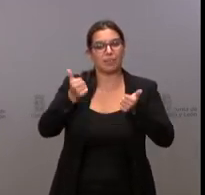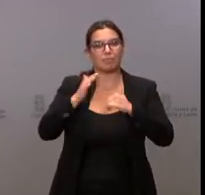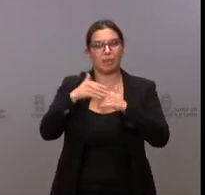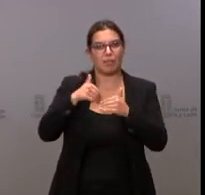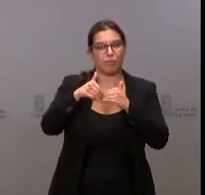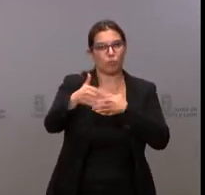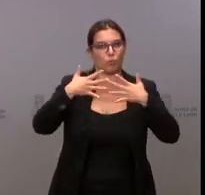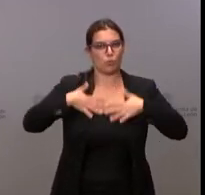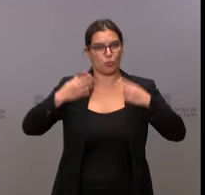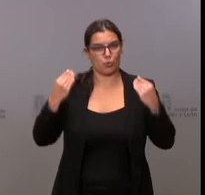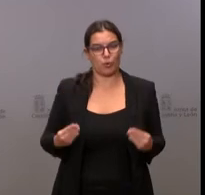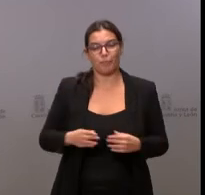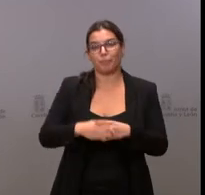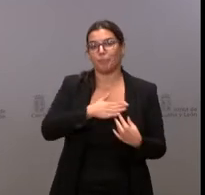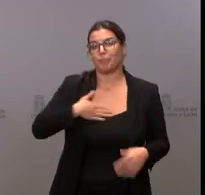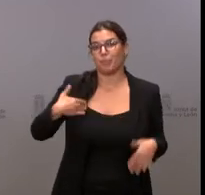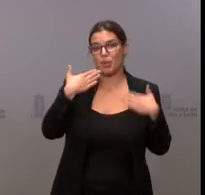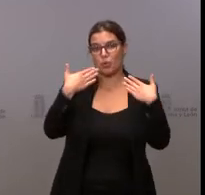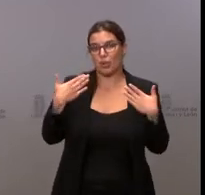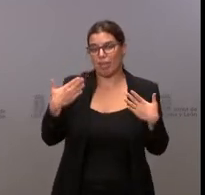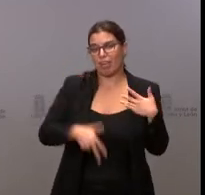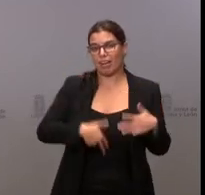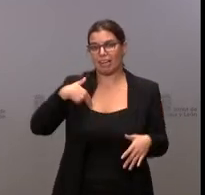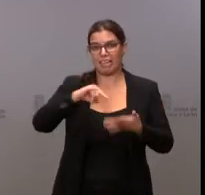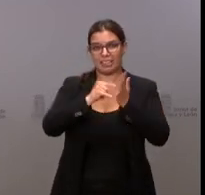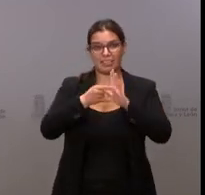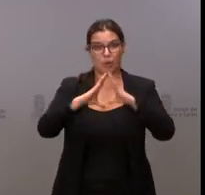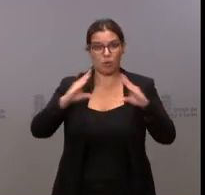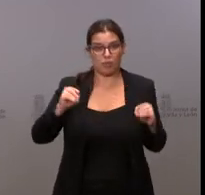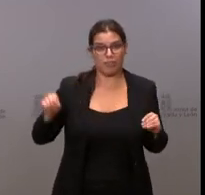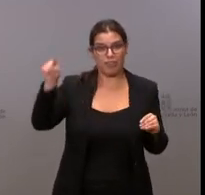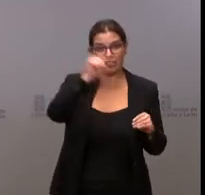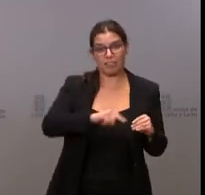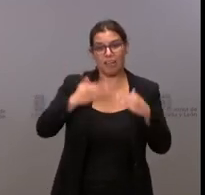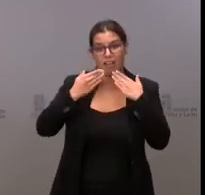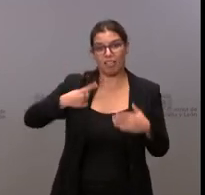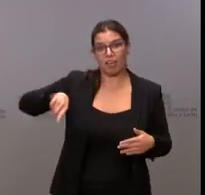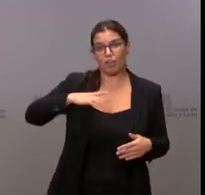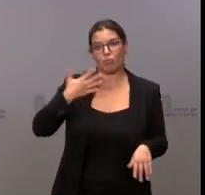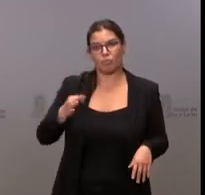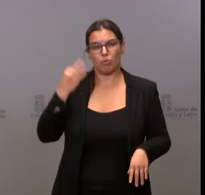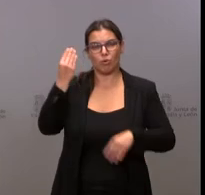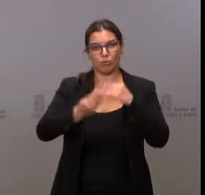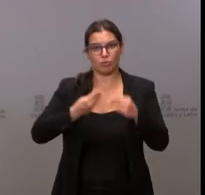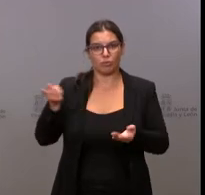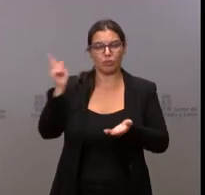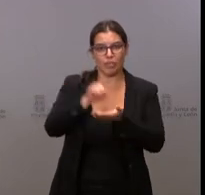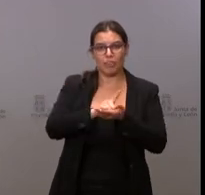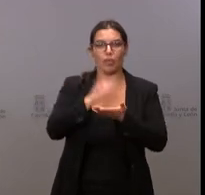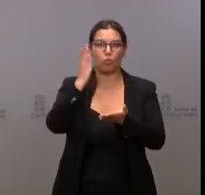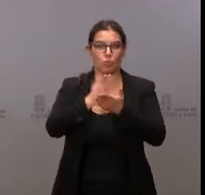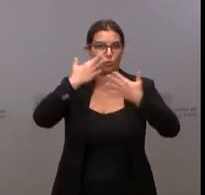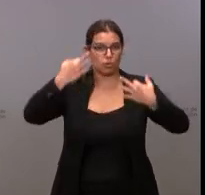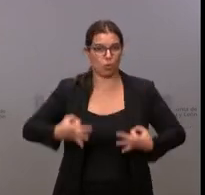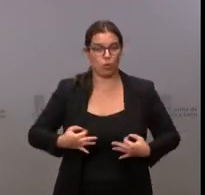quiero agradecer al conjunto de nuestro sistema universitario el hacer posible una vez más un curso seguro y